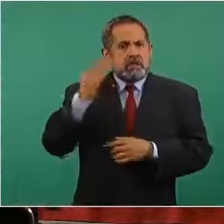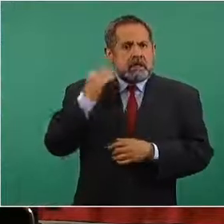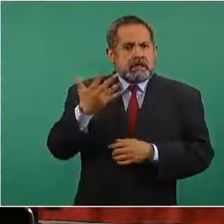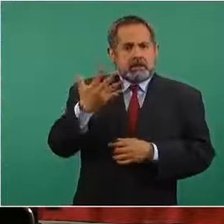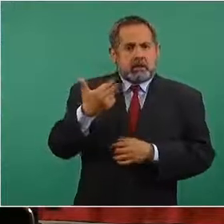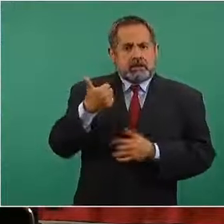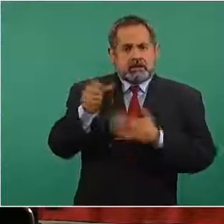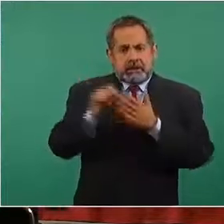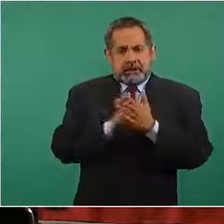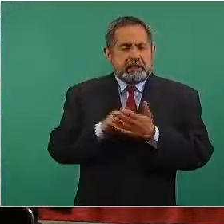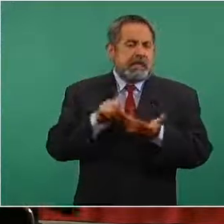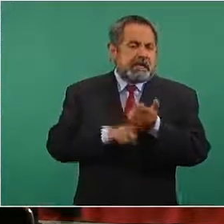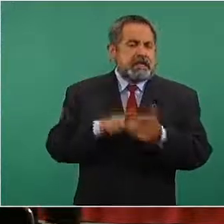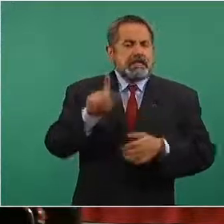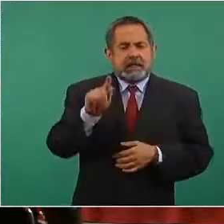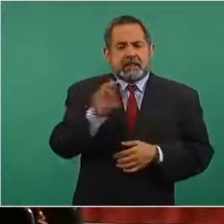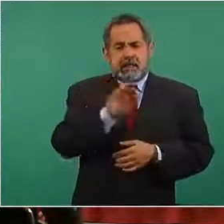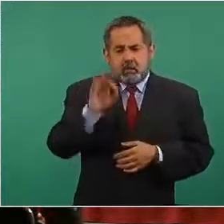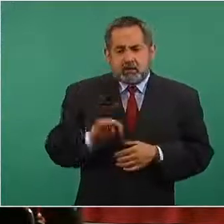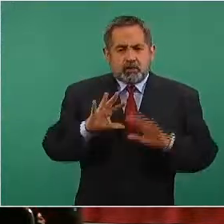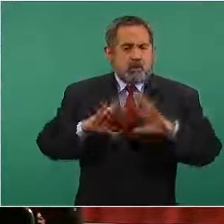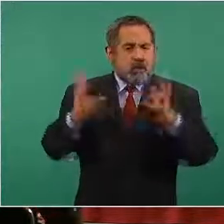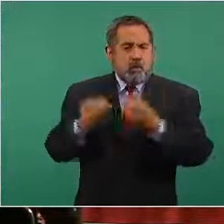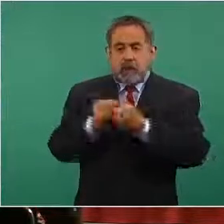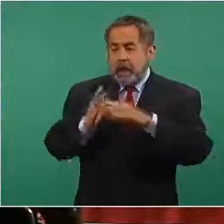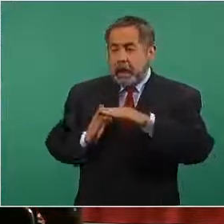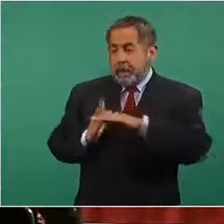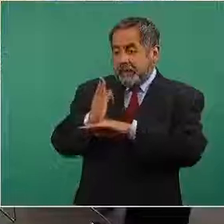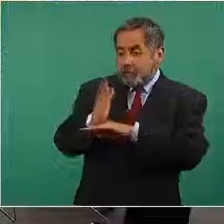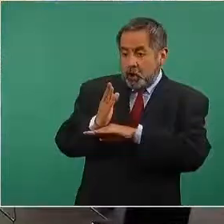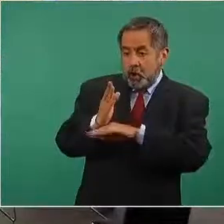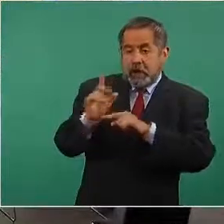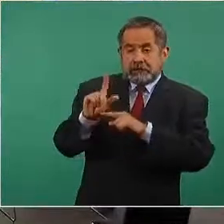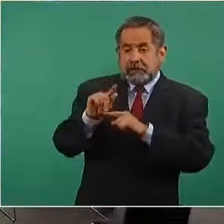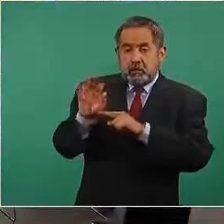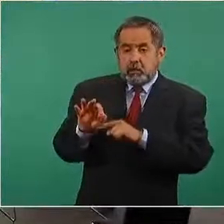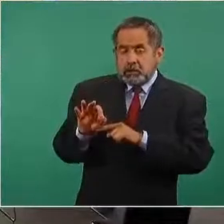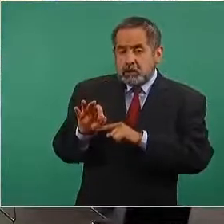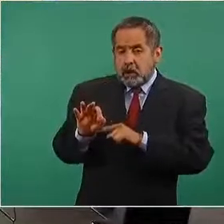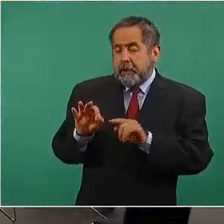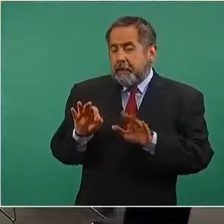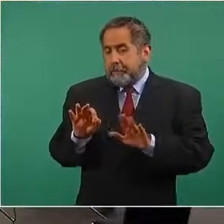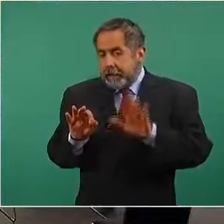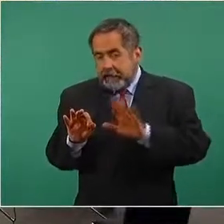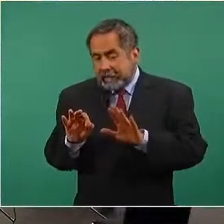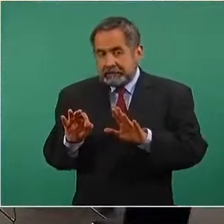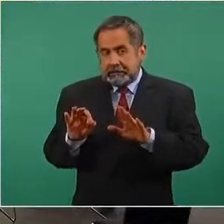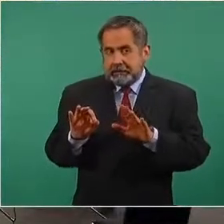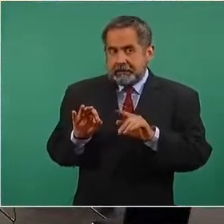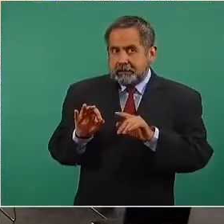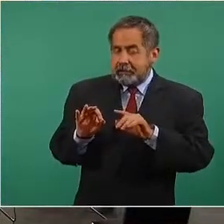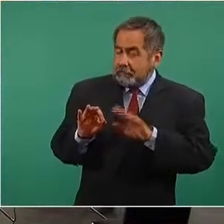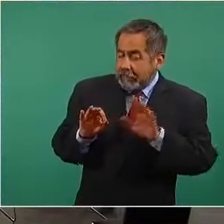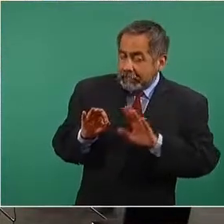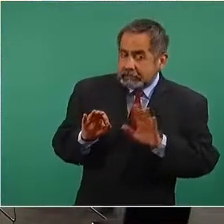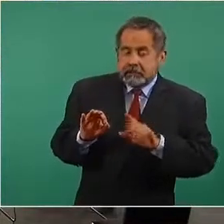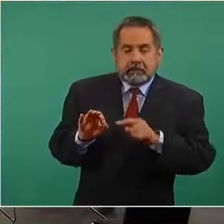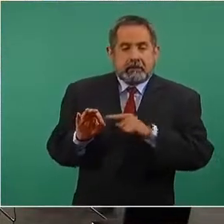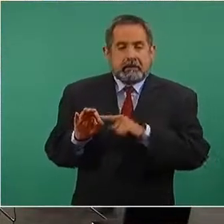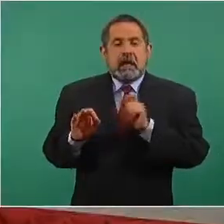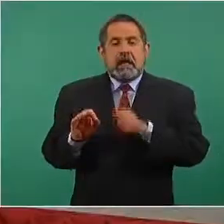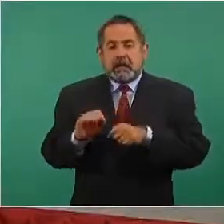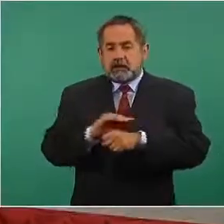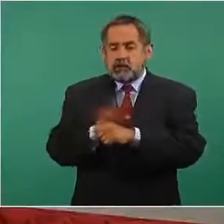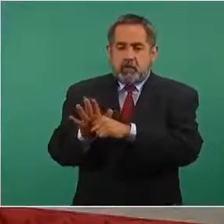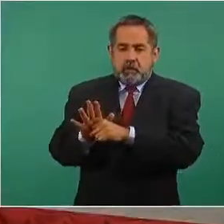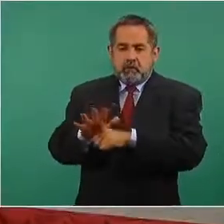6 meses. 70% del total del exceso es probable, y es un dato preliminar, que esté